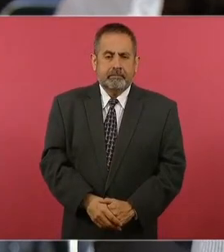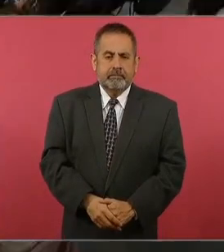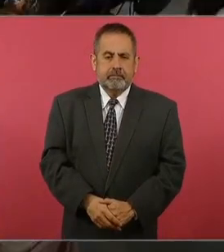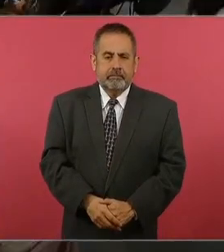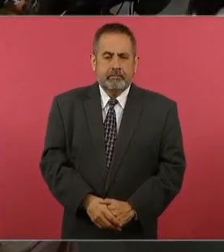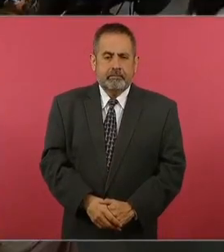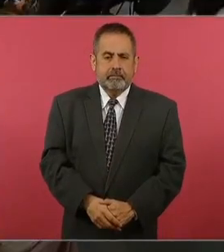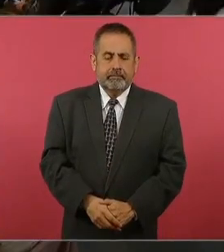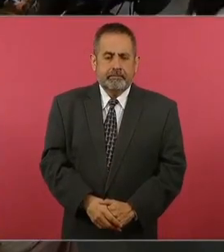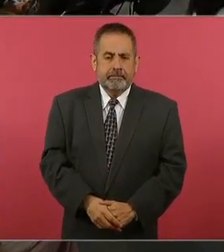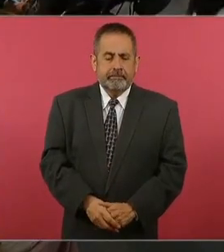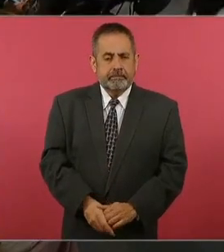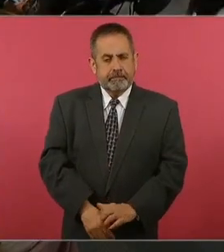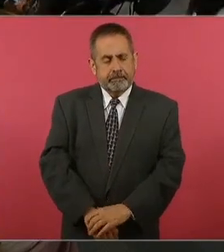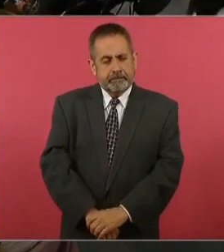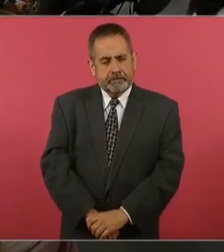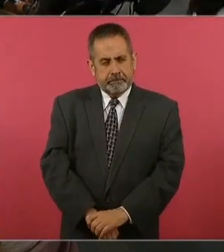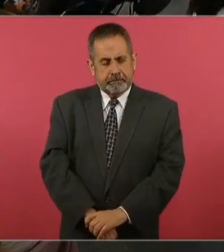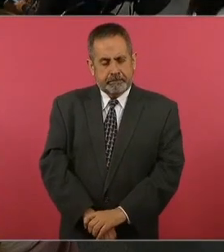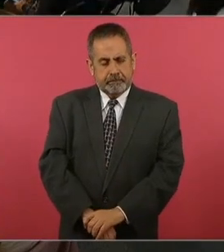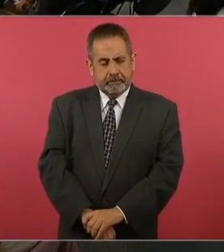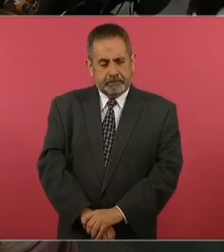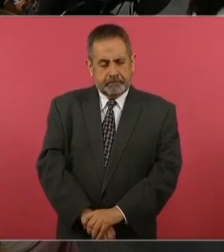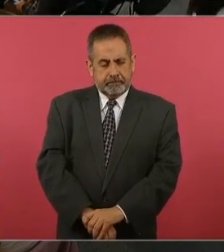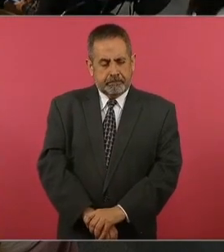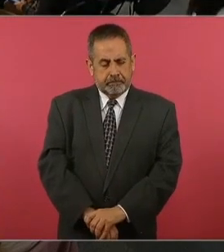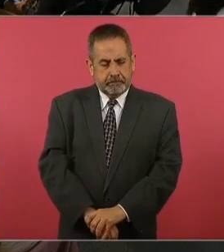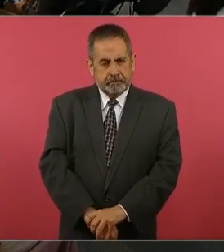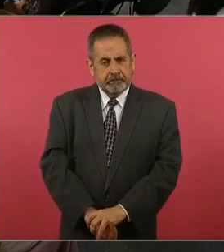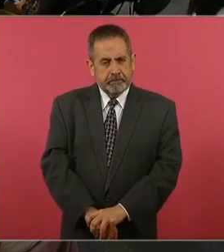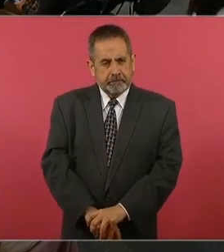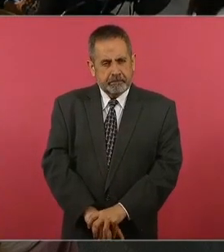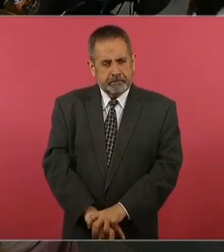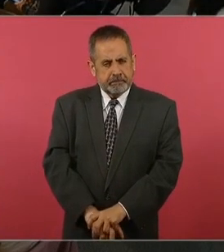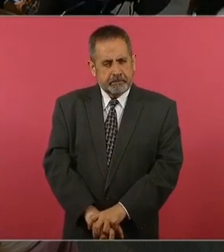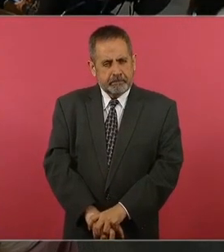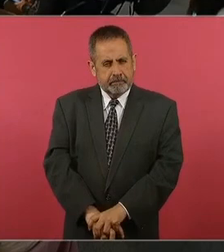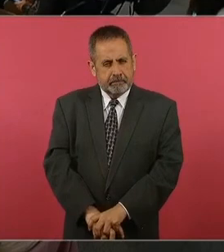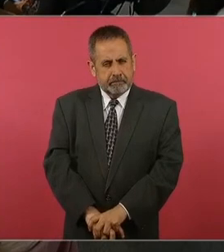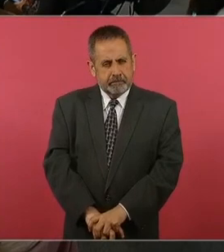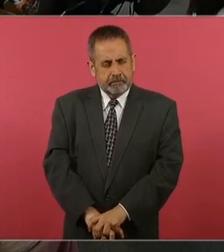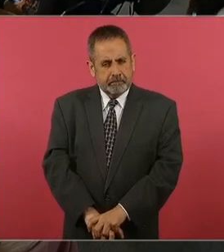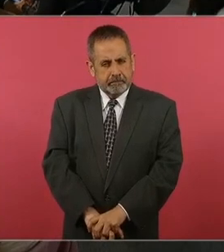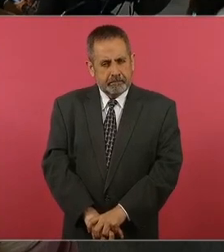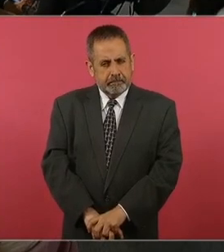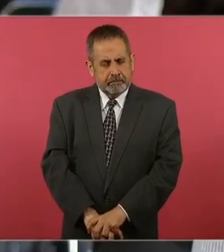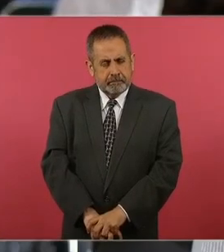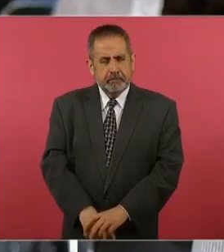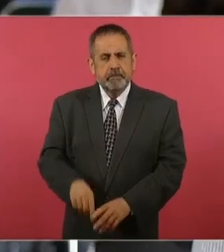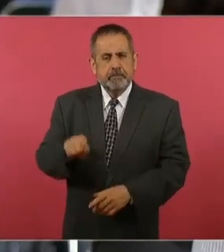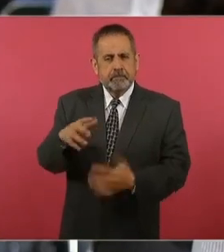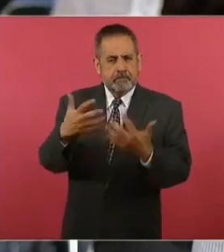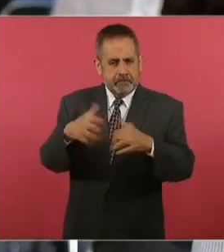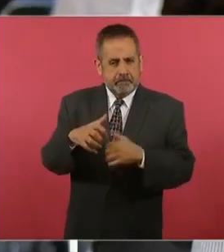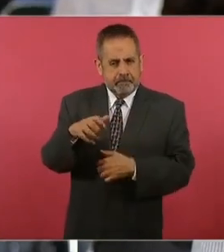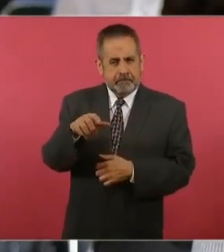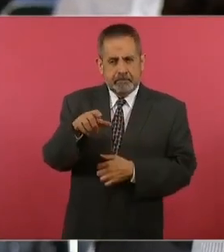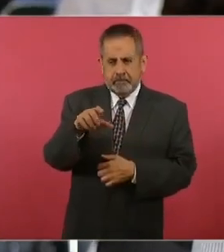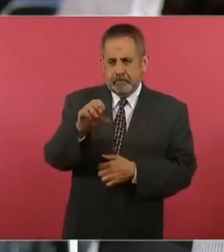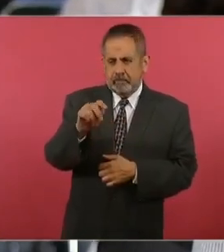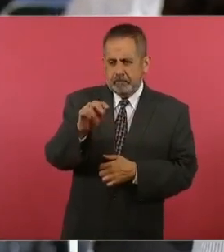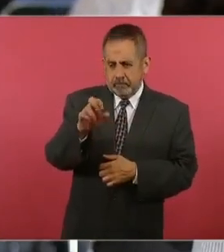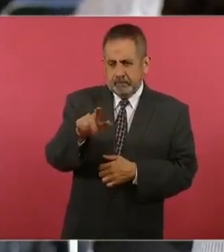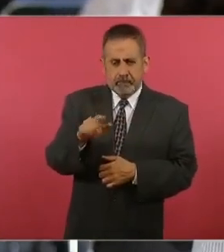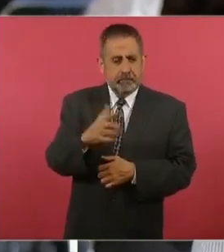5 colaboradores de Cotemar que resultaron lesionados, de quienes su estado